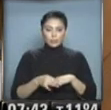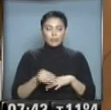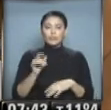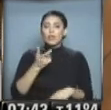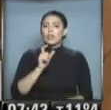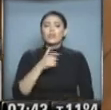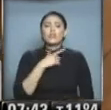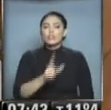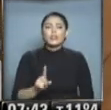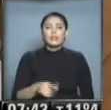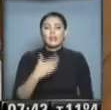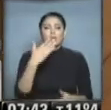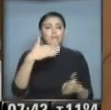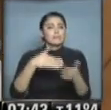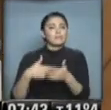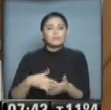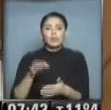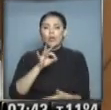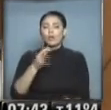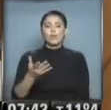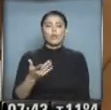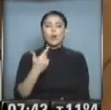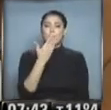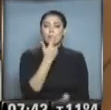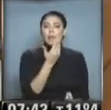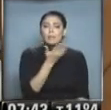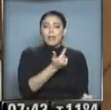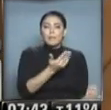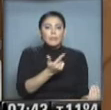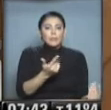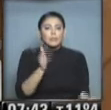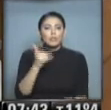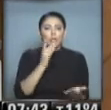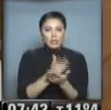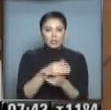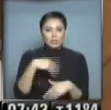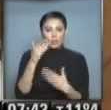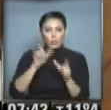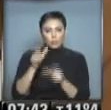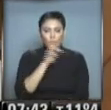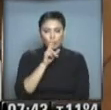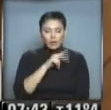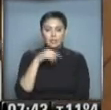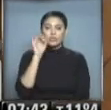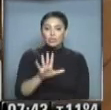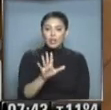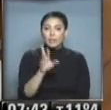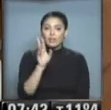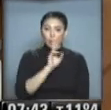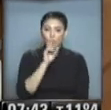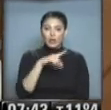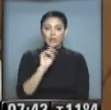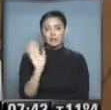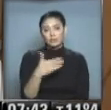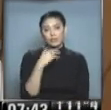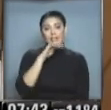a cejar ni voy a dejar de reclamar todos los derechos para las mujeres que también son los derechos no solamente para las mujeres que